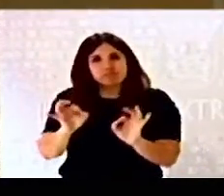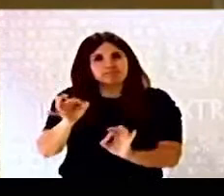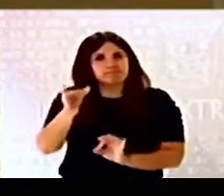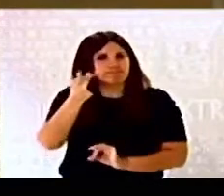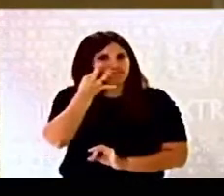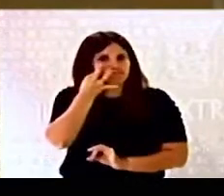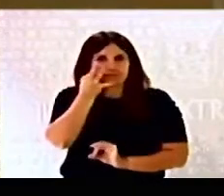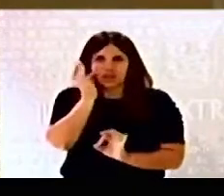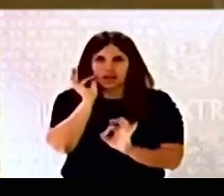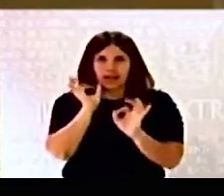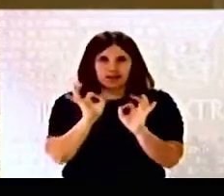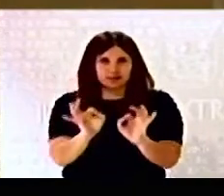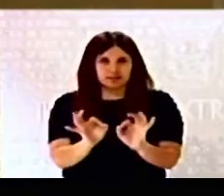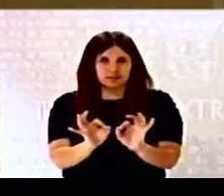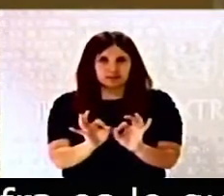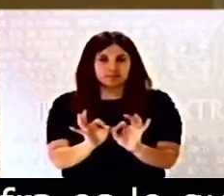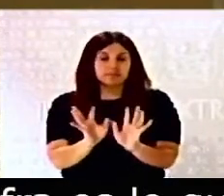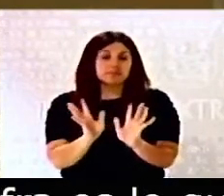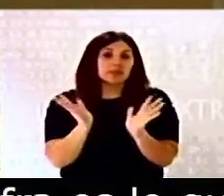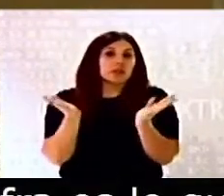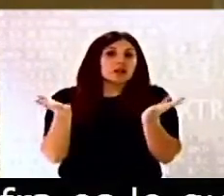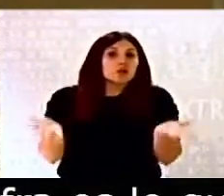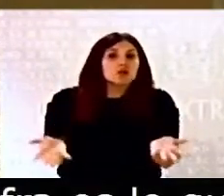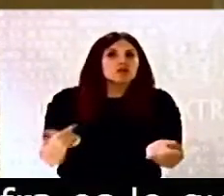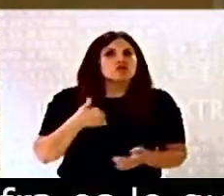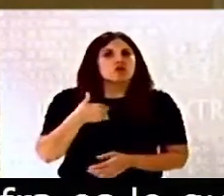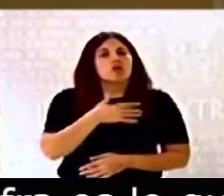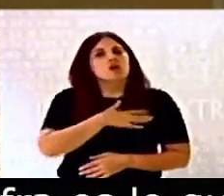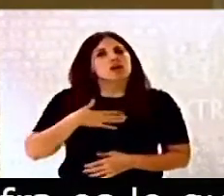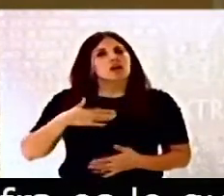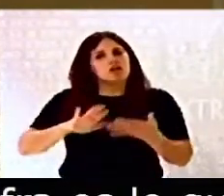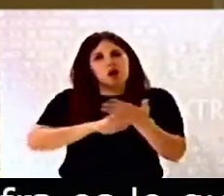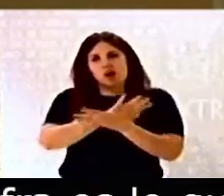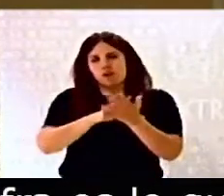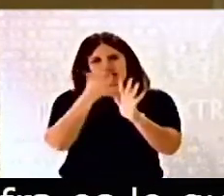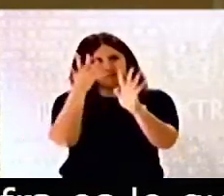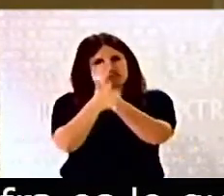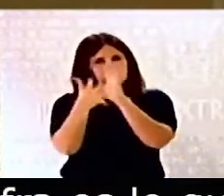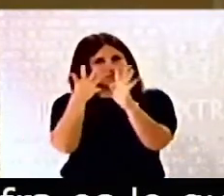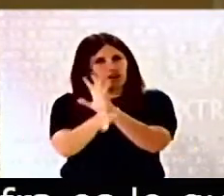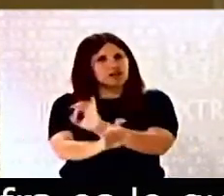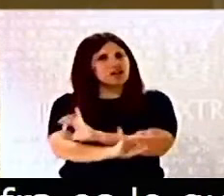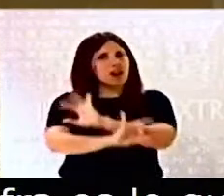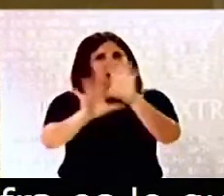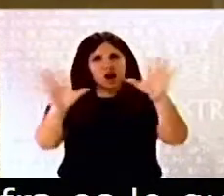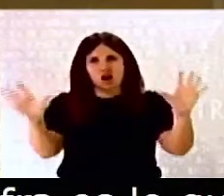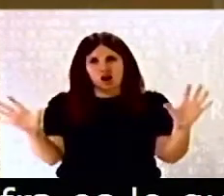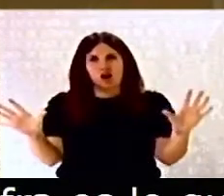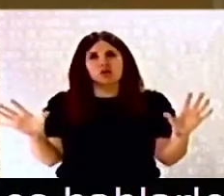por lo tanto, pues lo que quiero es hablarle con toda la claridad del mundo,